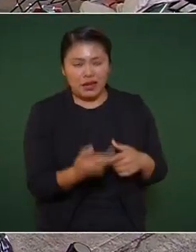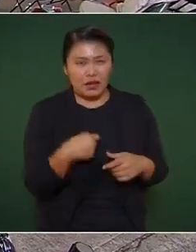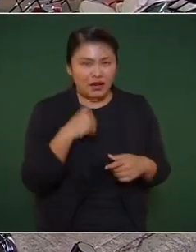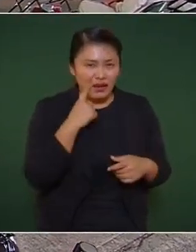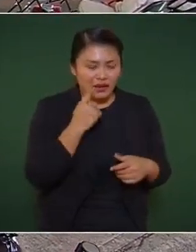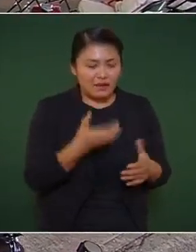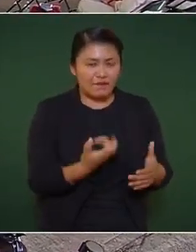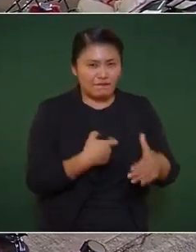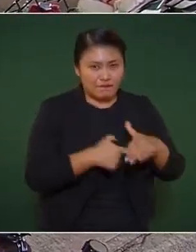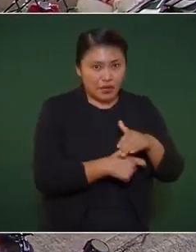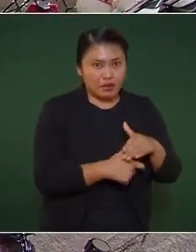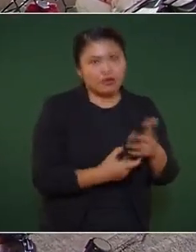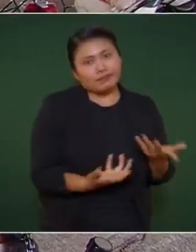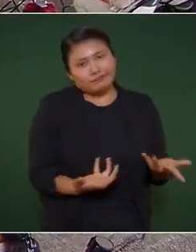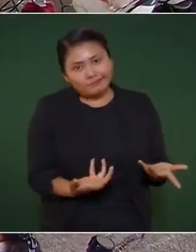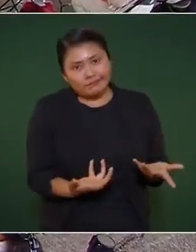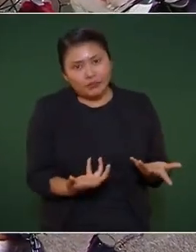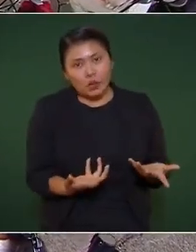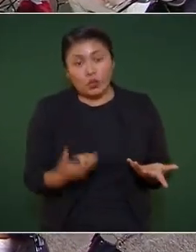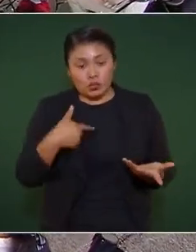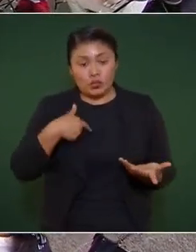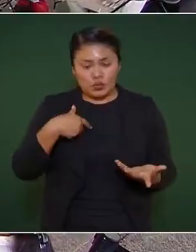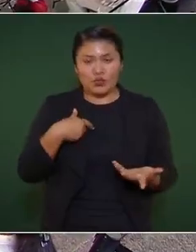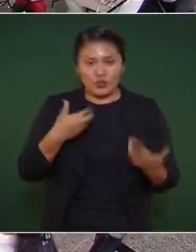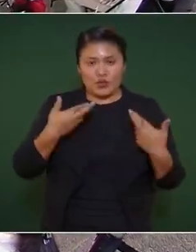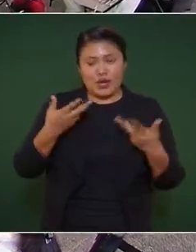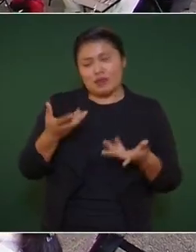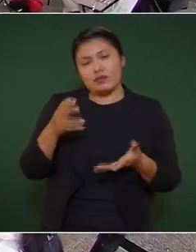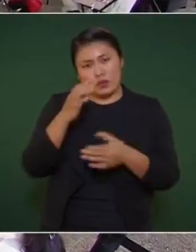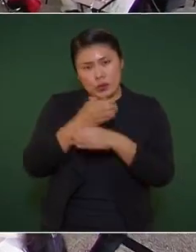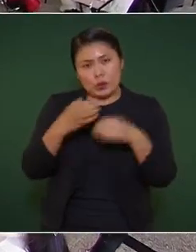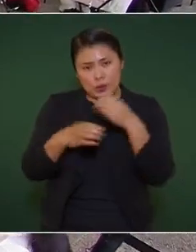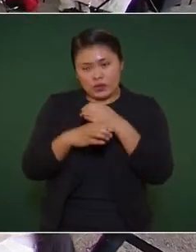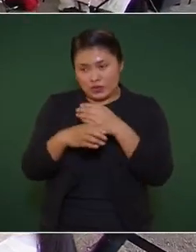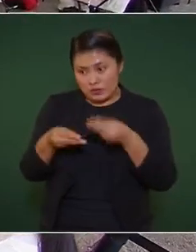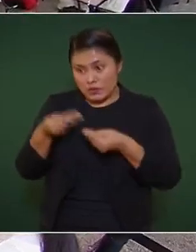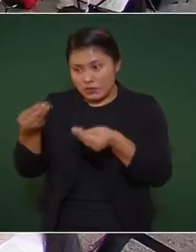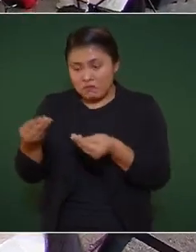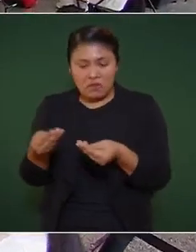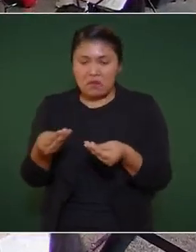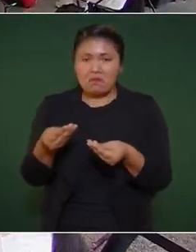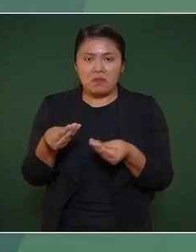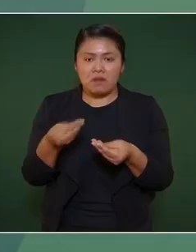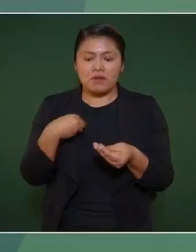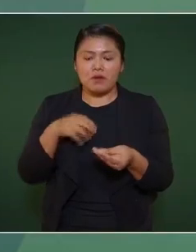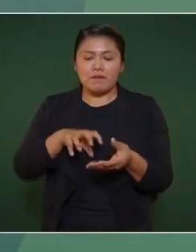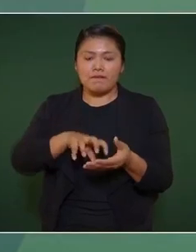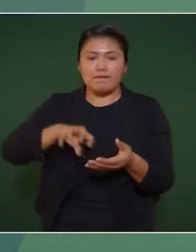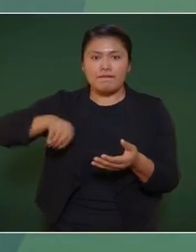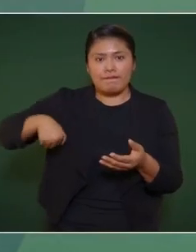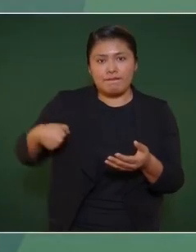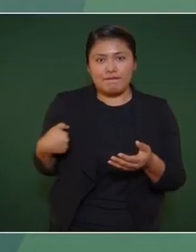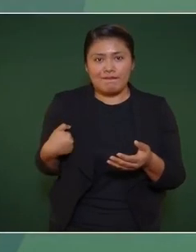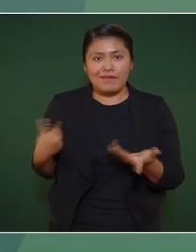o no les llegaba completo. Eso ya se terminó. En general,